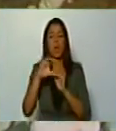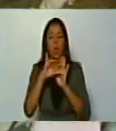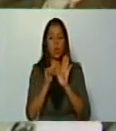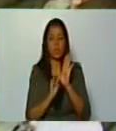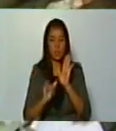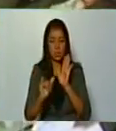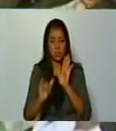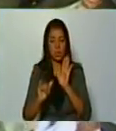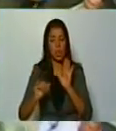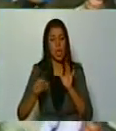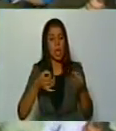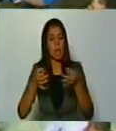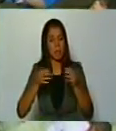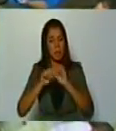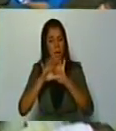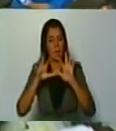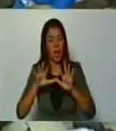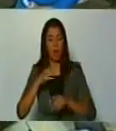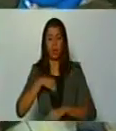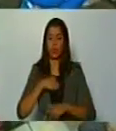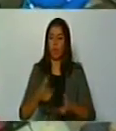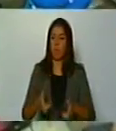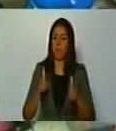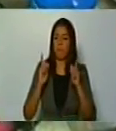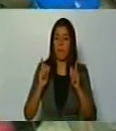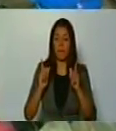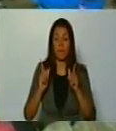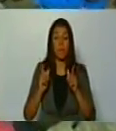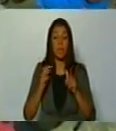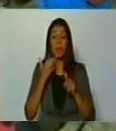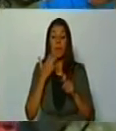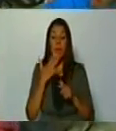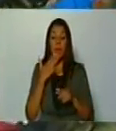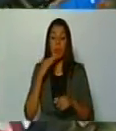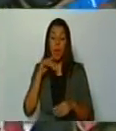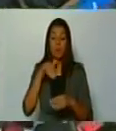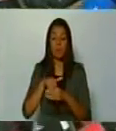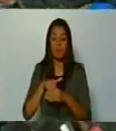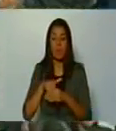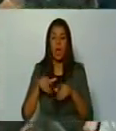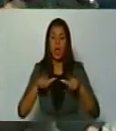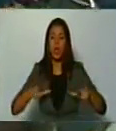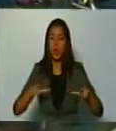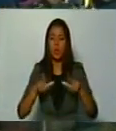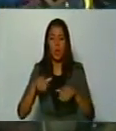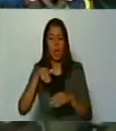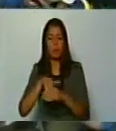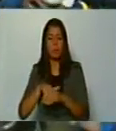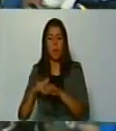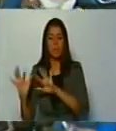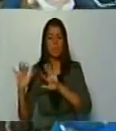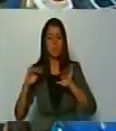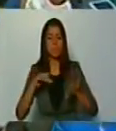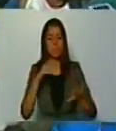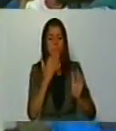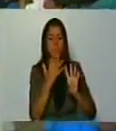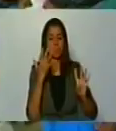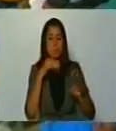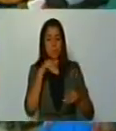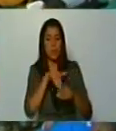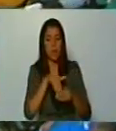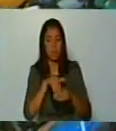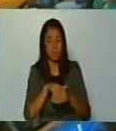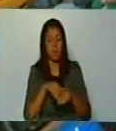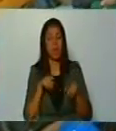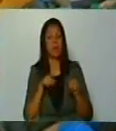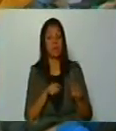claro que no vamos a permitir que ningún centro electoral sea usado para ese fraude. Es decir, aquí también se pueden llevar los